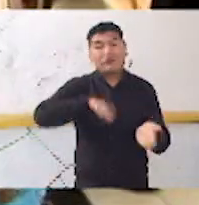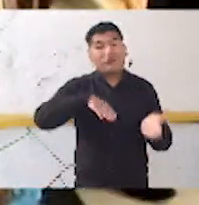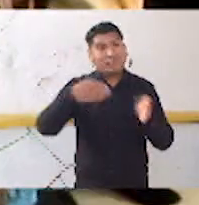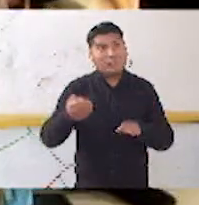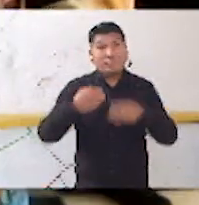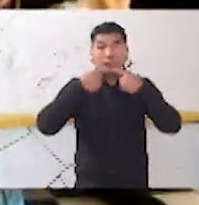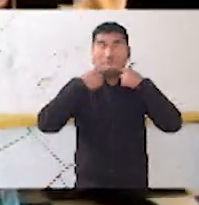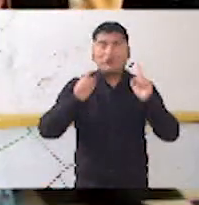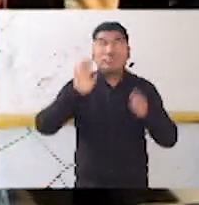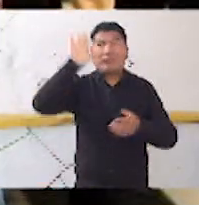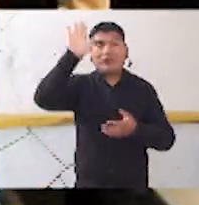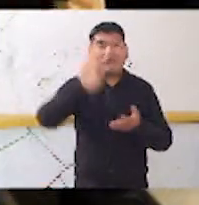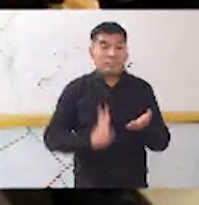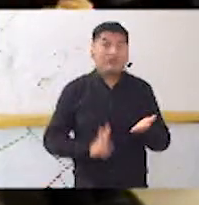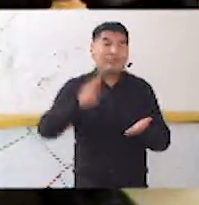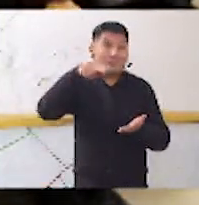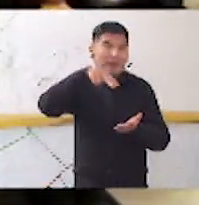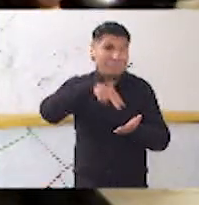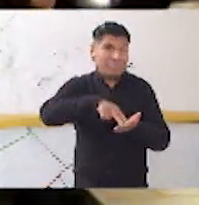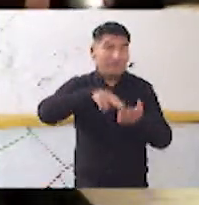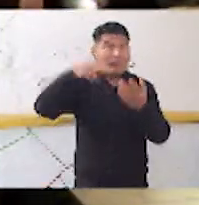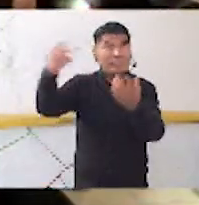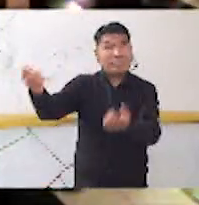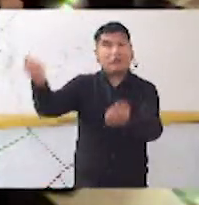su muerte, proclamamos su